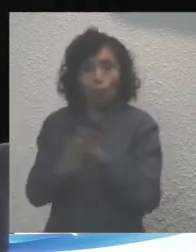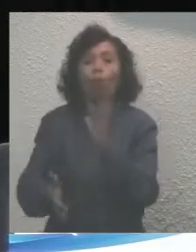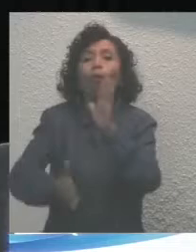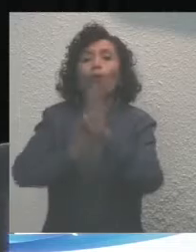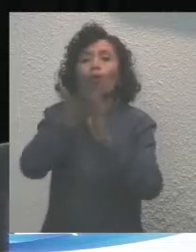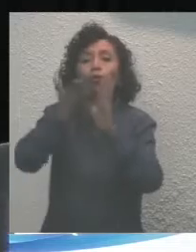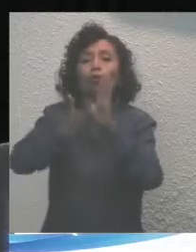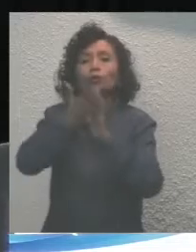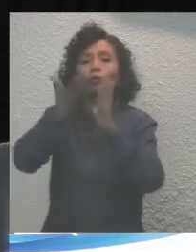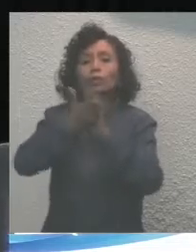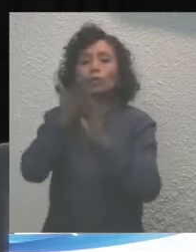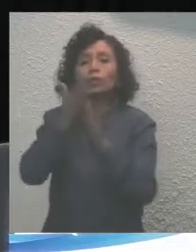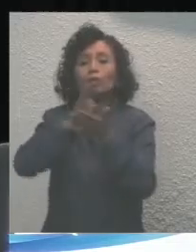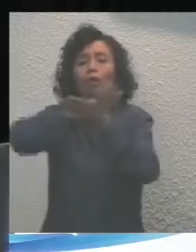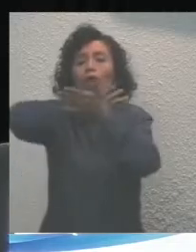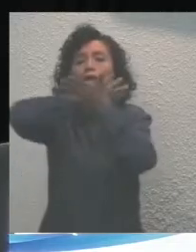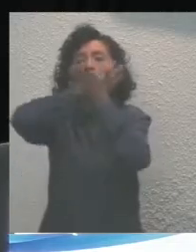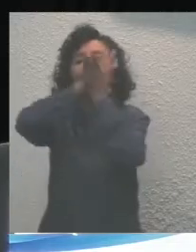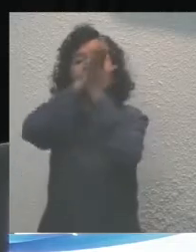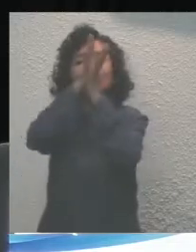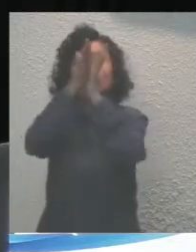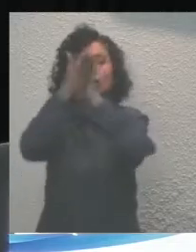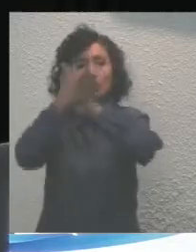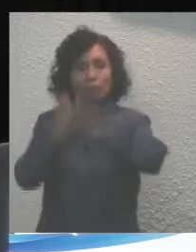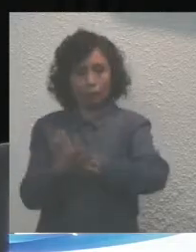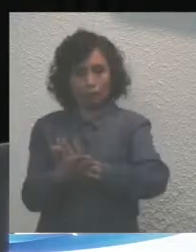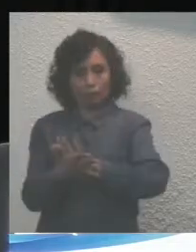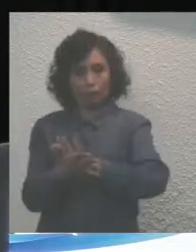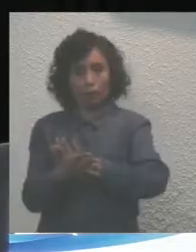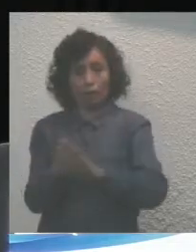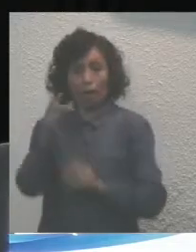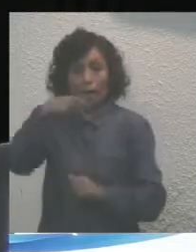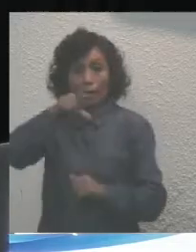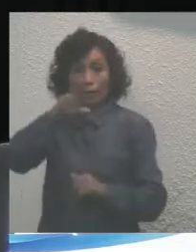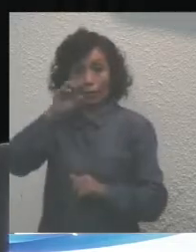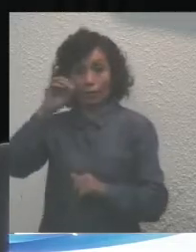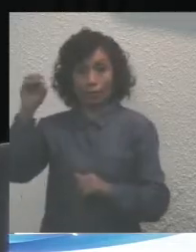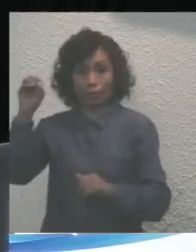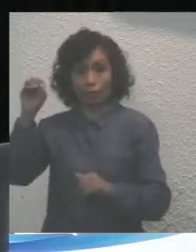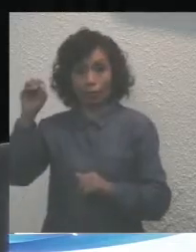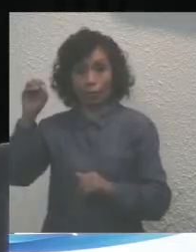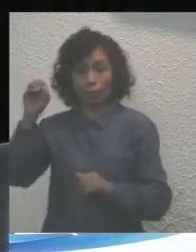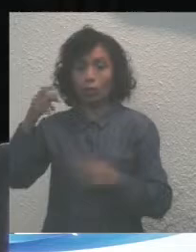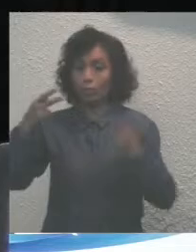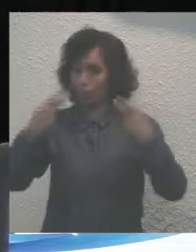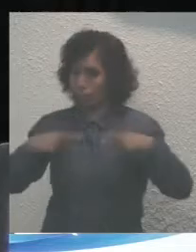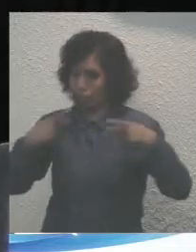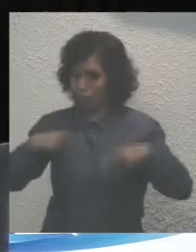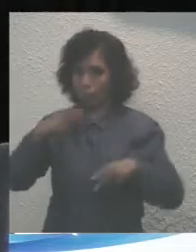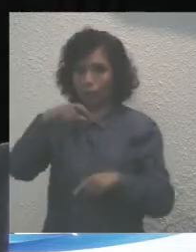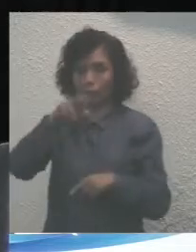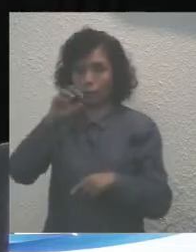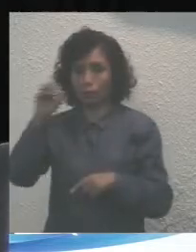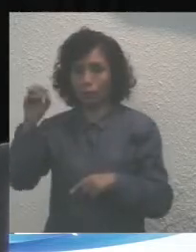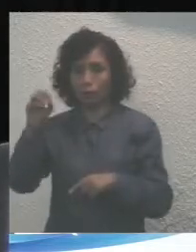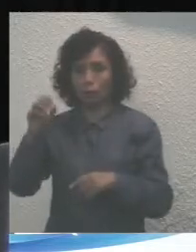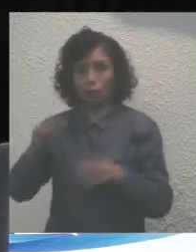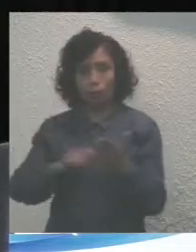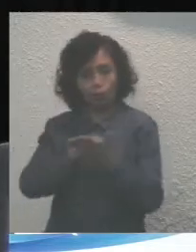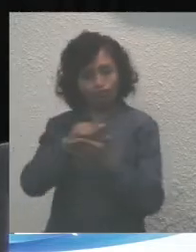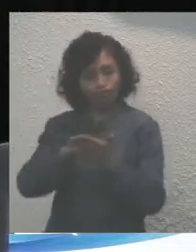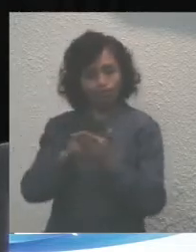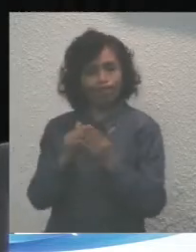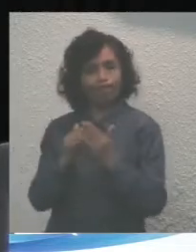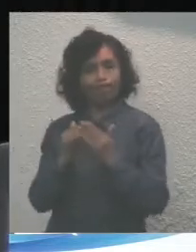construir una transformación para poner a Quintana Roo y a los quintanarroenses en el lugar que se